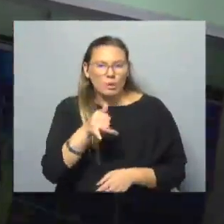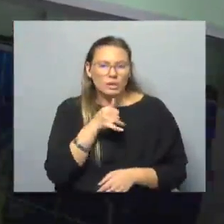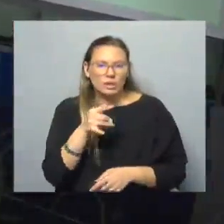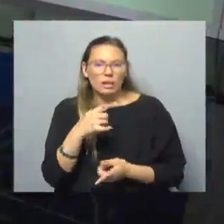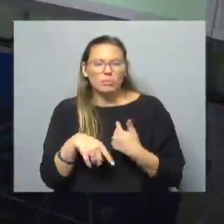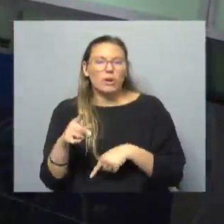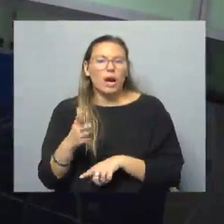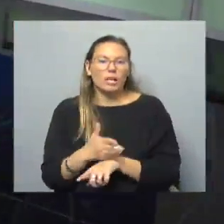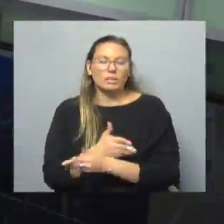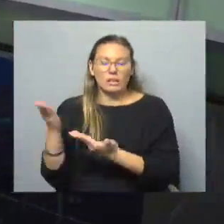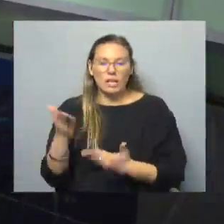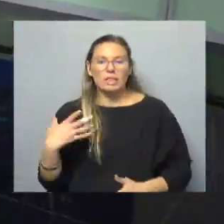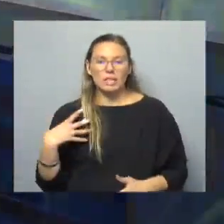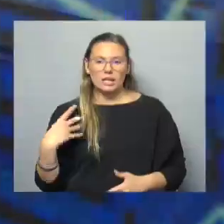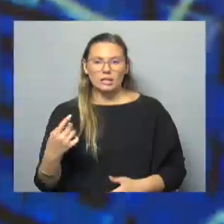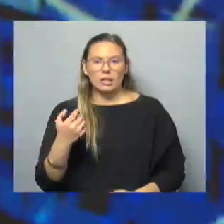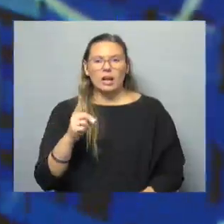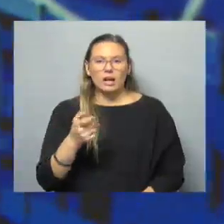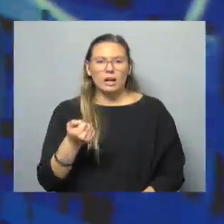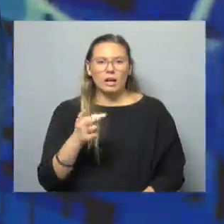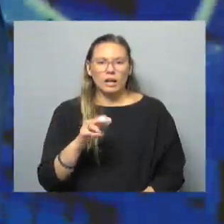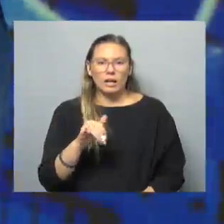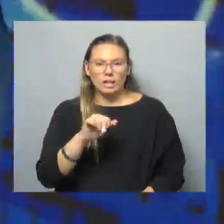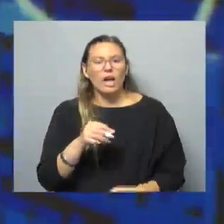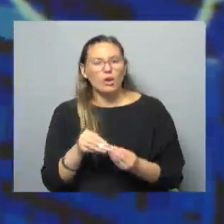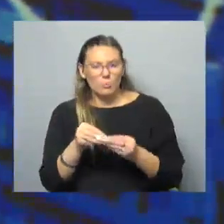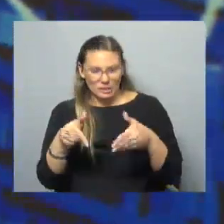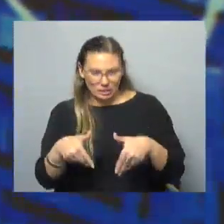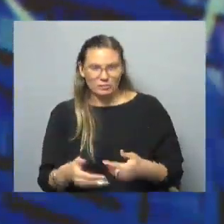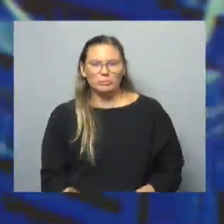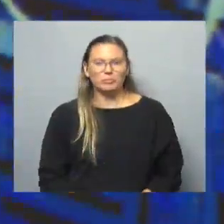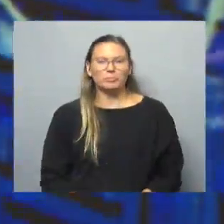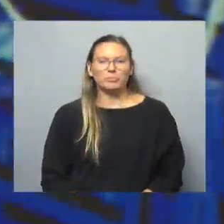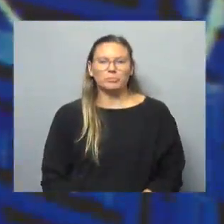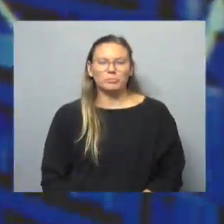vamos a recibir a su director Aldo Garay y compañero de la casa. Por favor, Aldo.